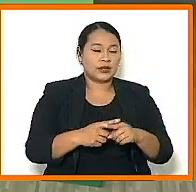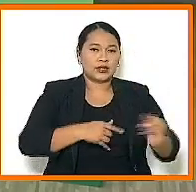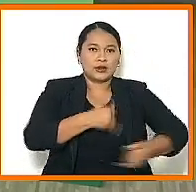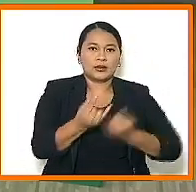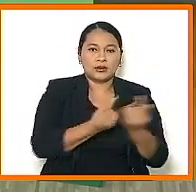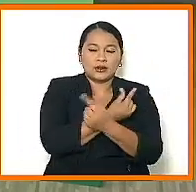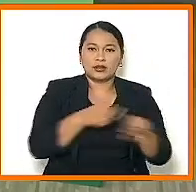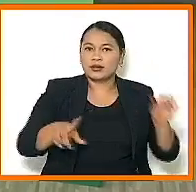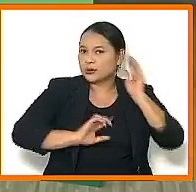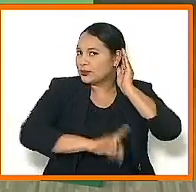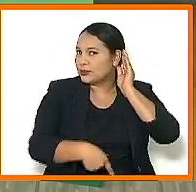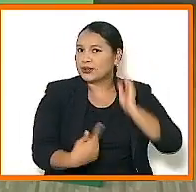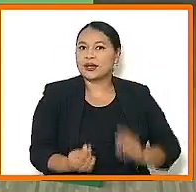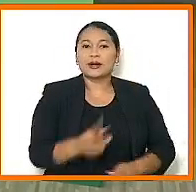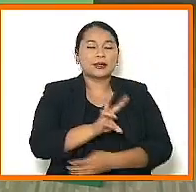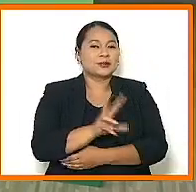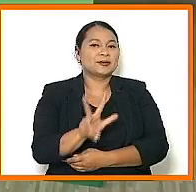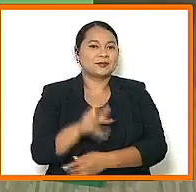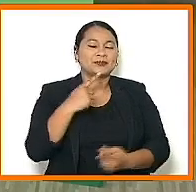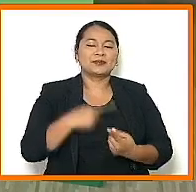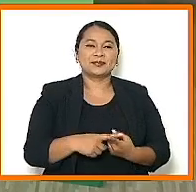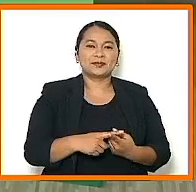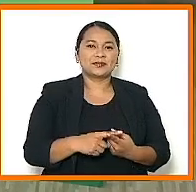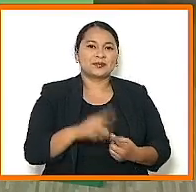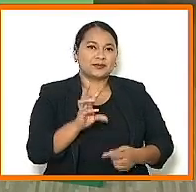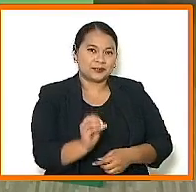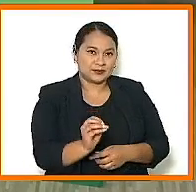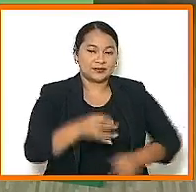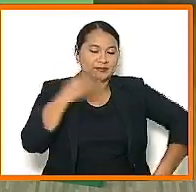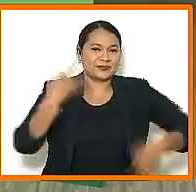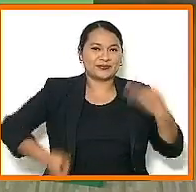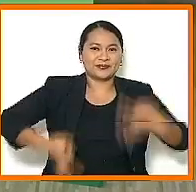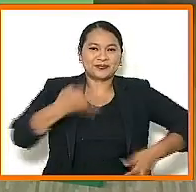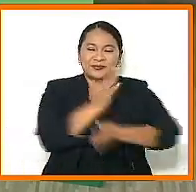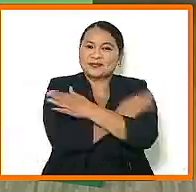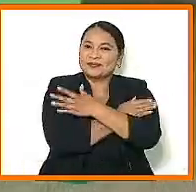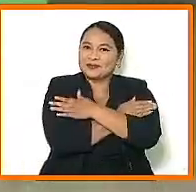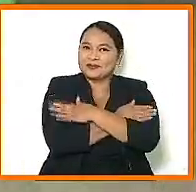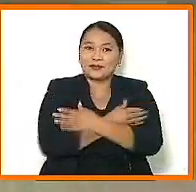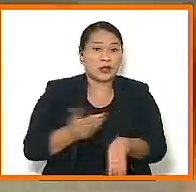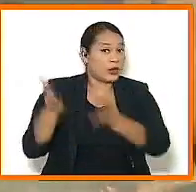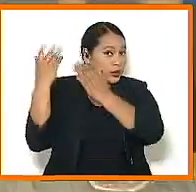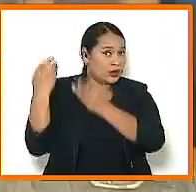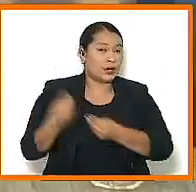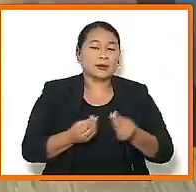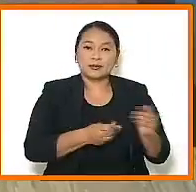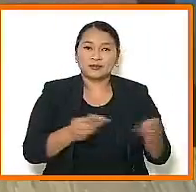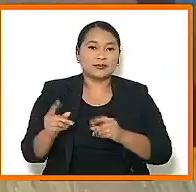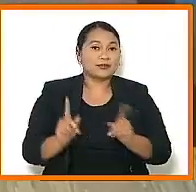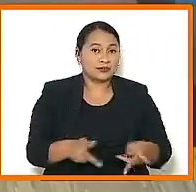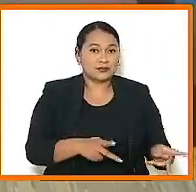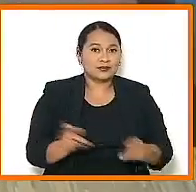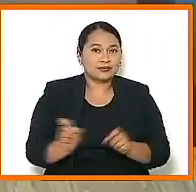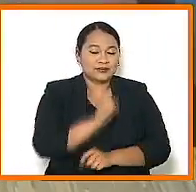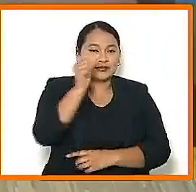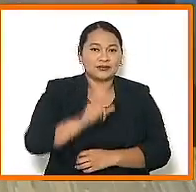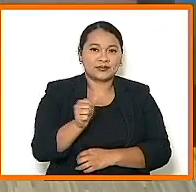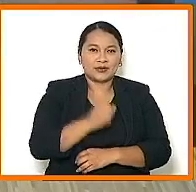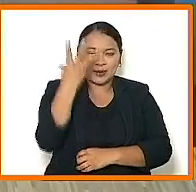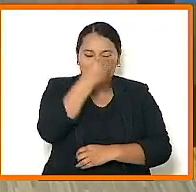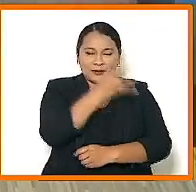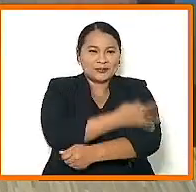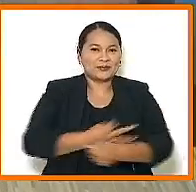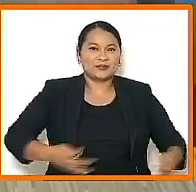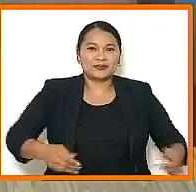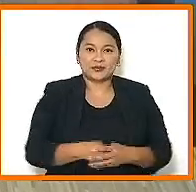jugada gratis, y para más uno, 63 más 0. Muchas felicidades. Espero que tengamos muchos ganadores en esta linda tarde,